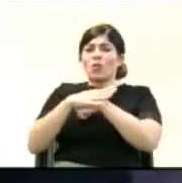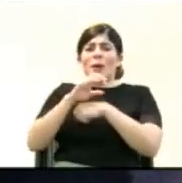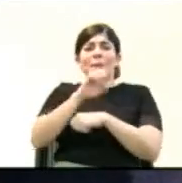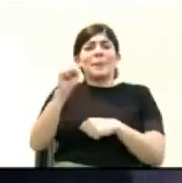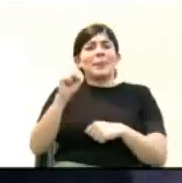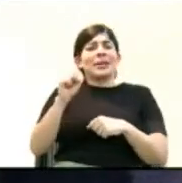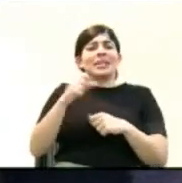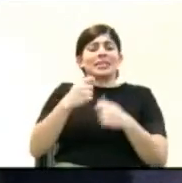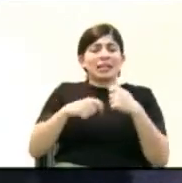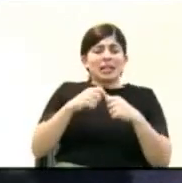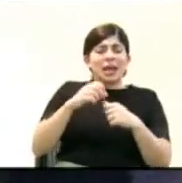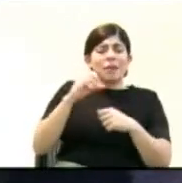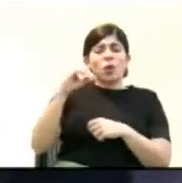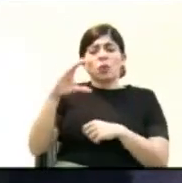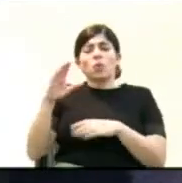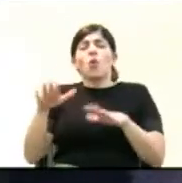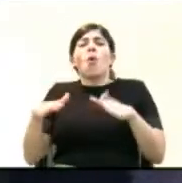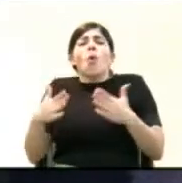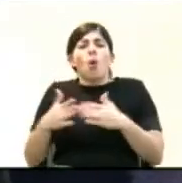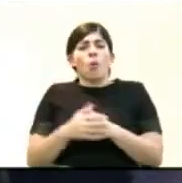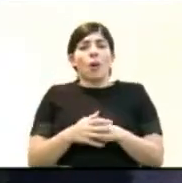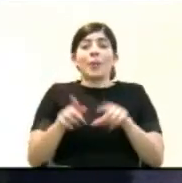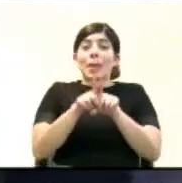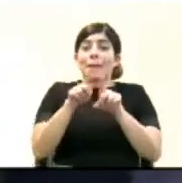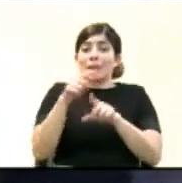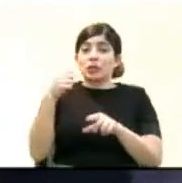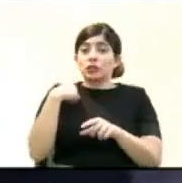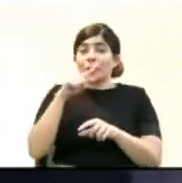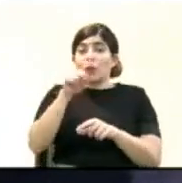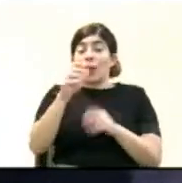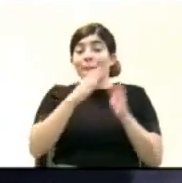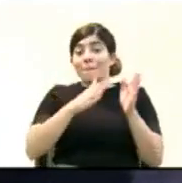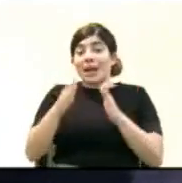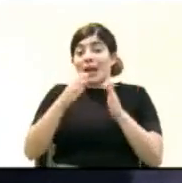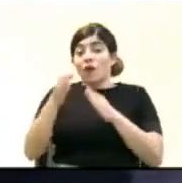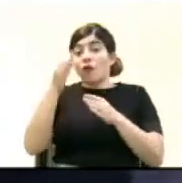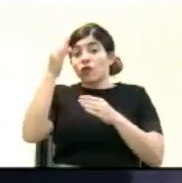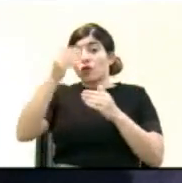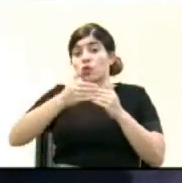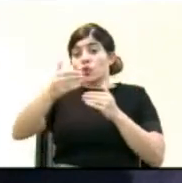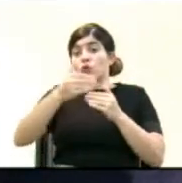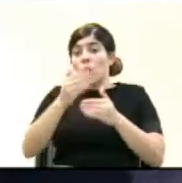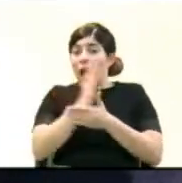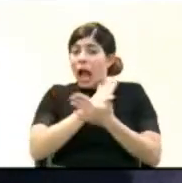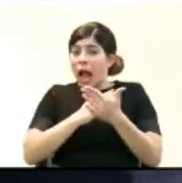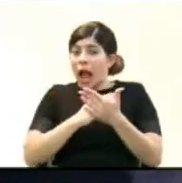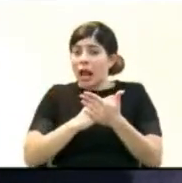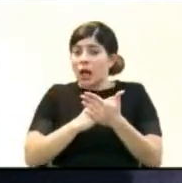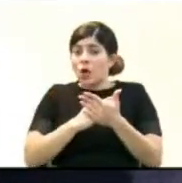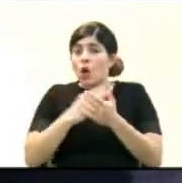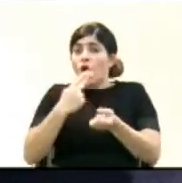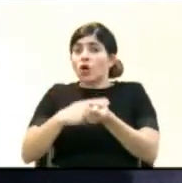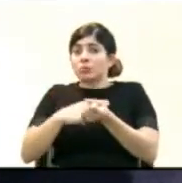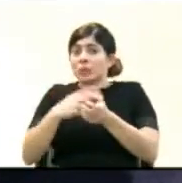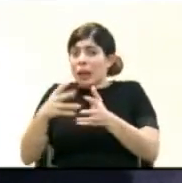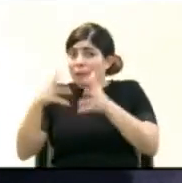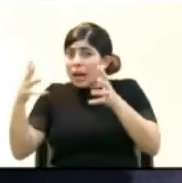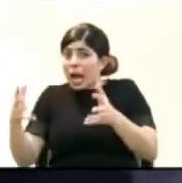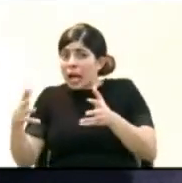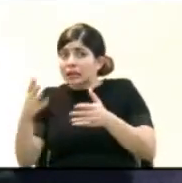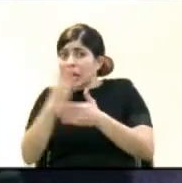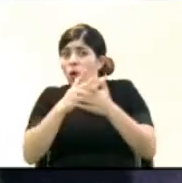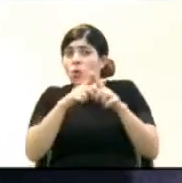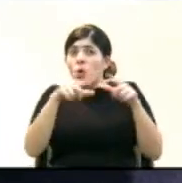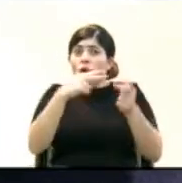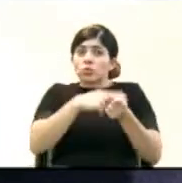septiembre o octubre? Usted me dirá. Y también quería preguntarle si se planea en el futuro cercano alguna ampliación de espacios hospitalarios en algún centro